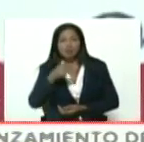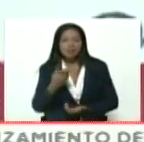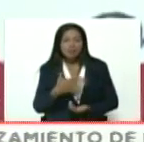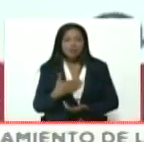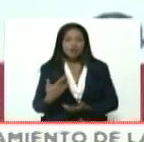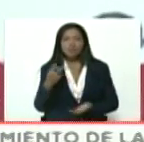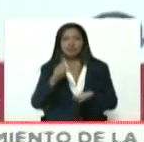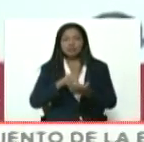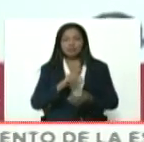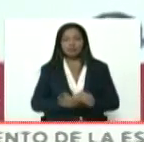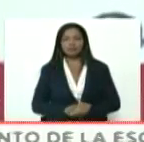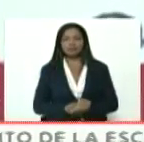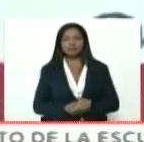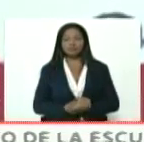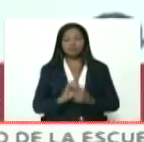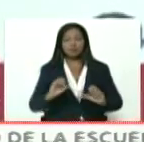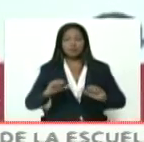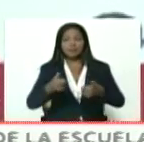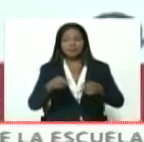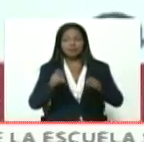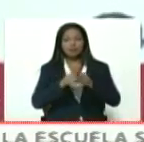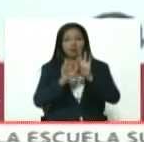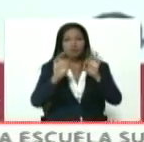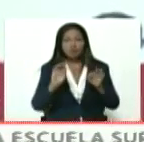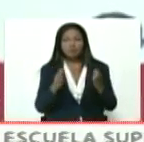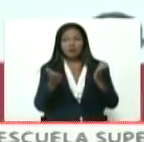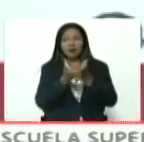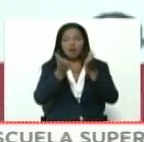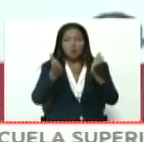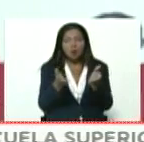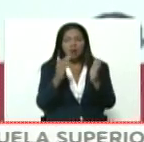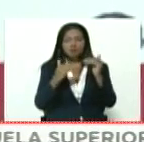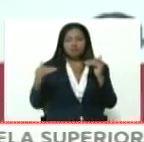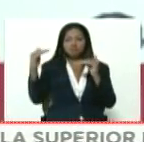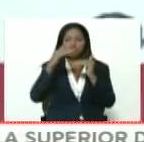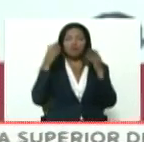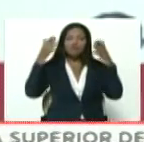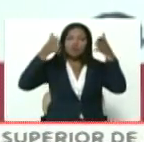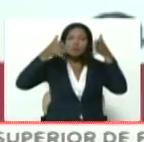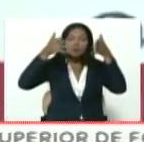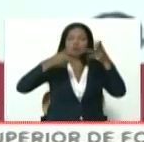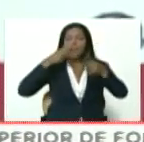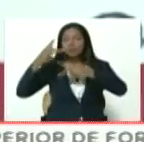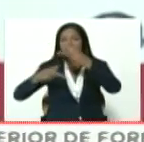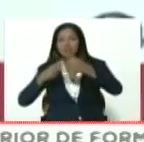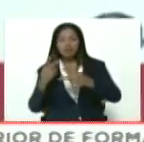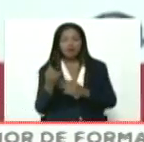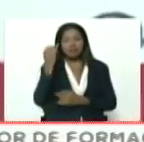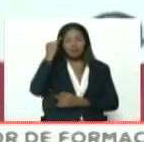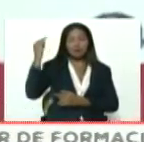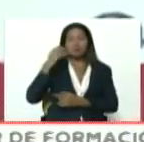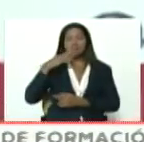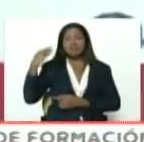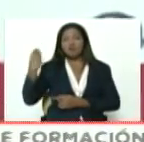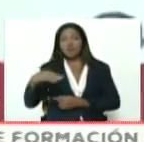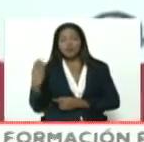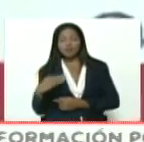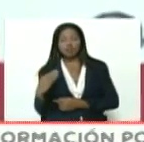y en el nacimiento de la Escuela Superior de Formación Política e Ideológica de la